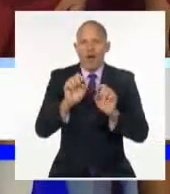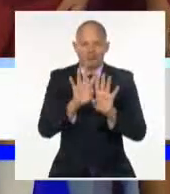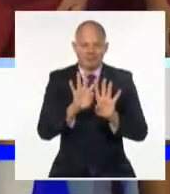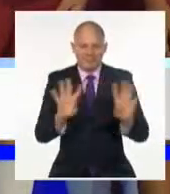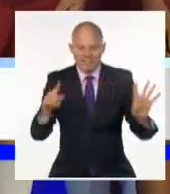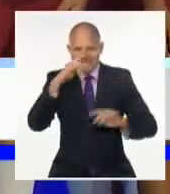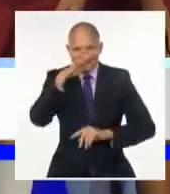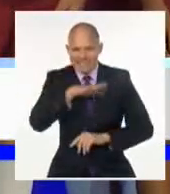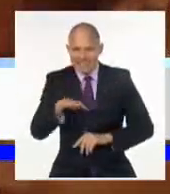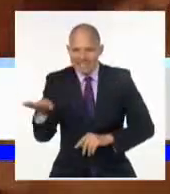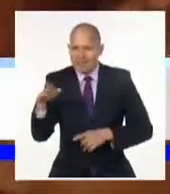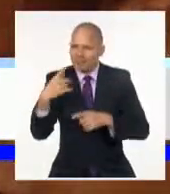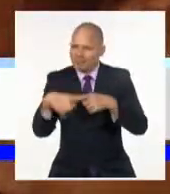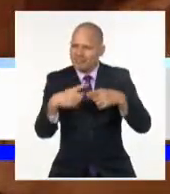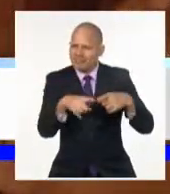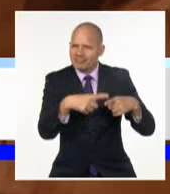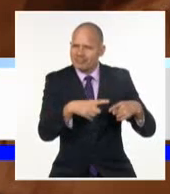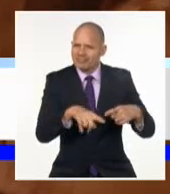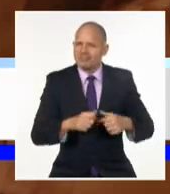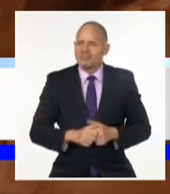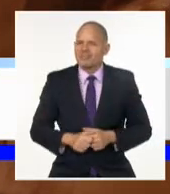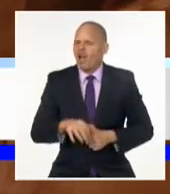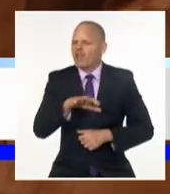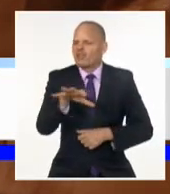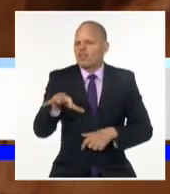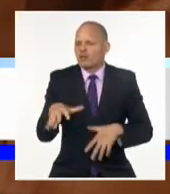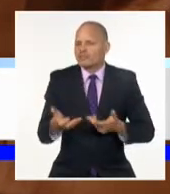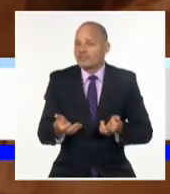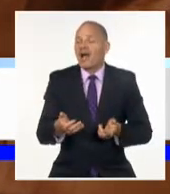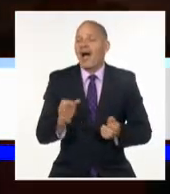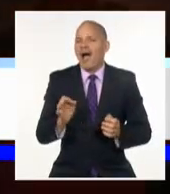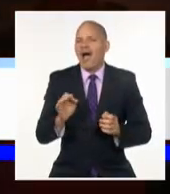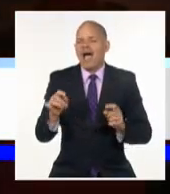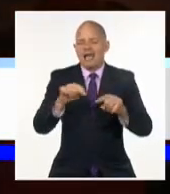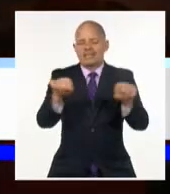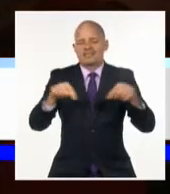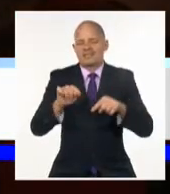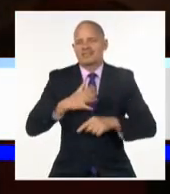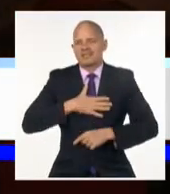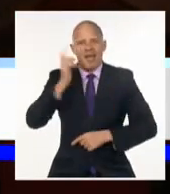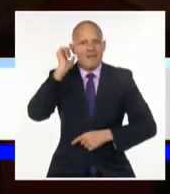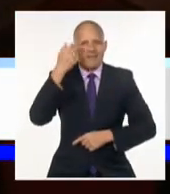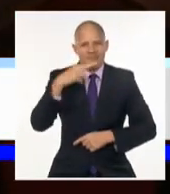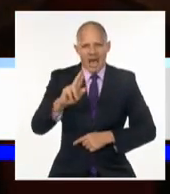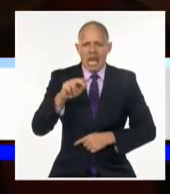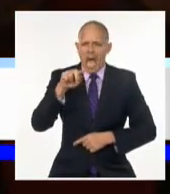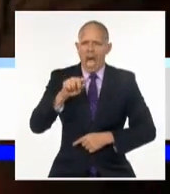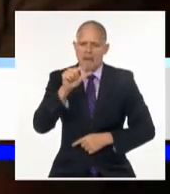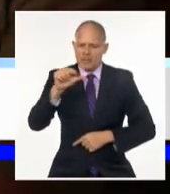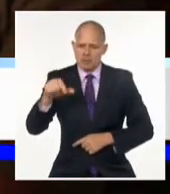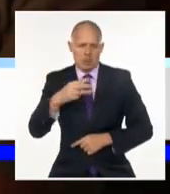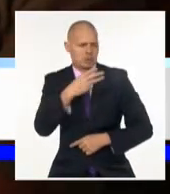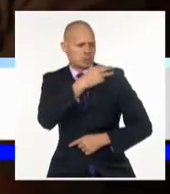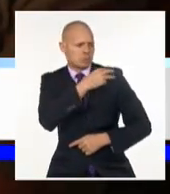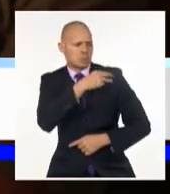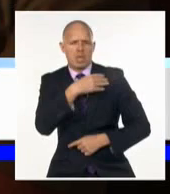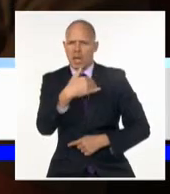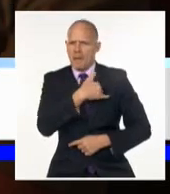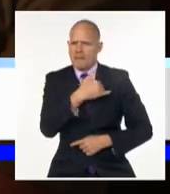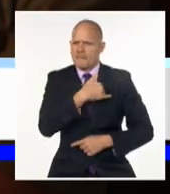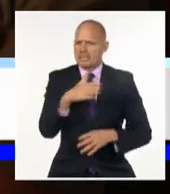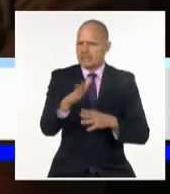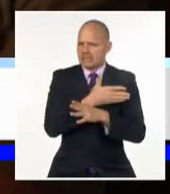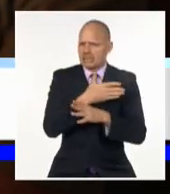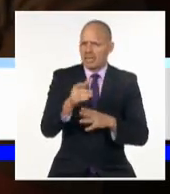trovadores y solistas. En la Sala Universal de las FARC, combatientes, generales de la Reserva y una representación del Cuerpo